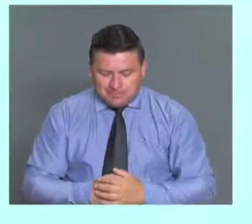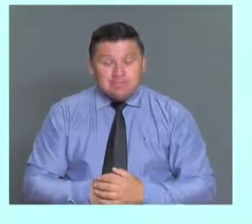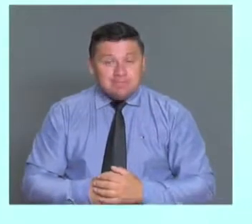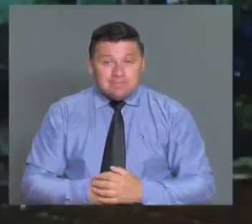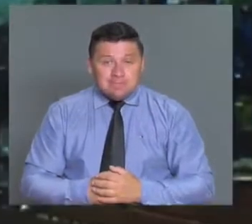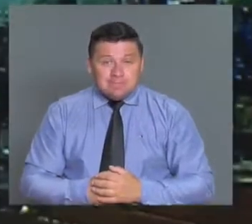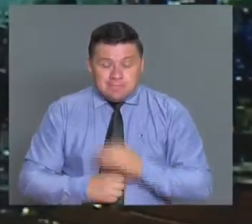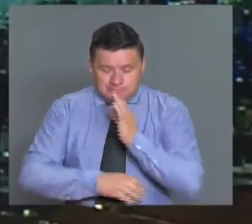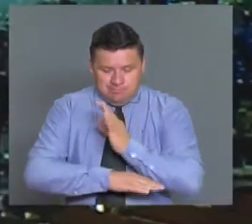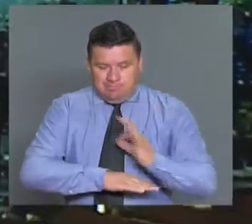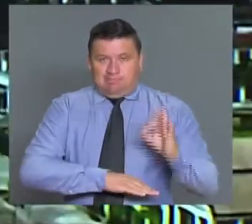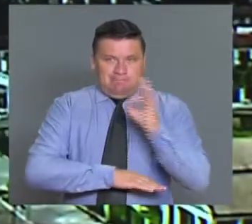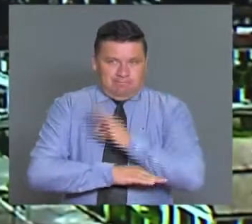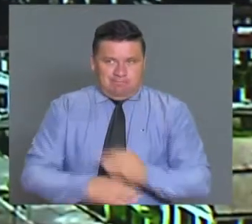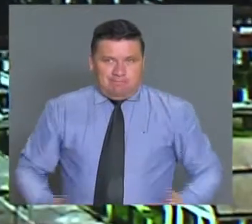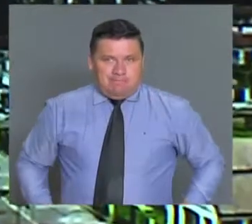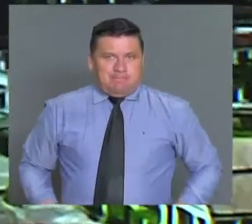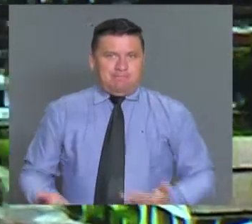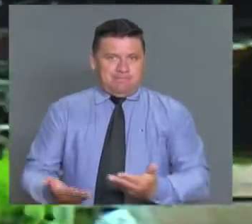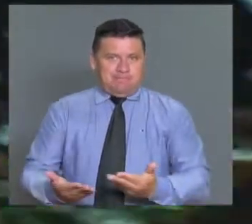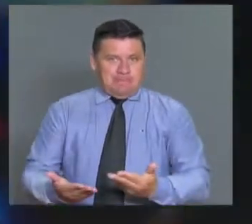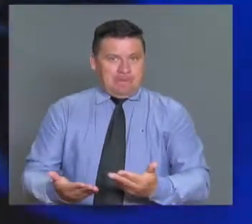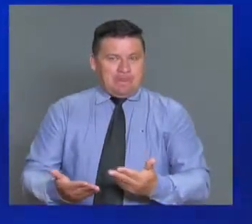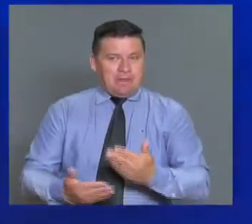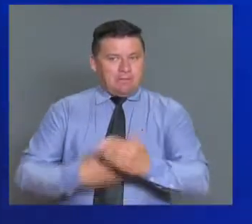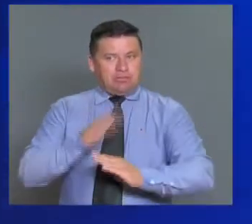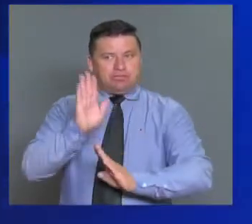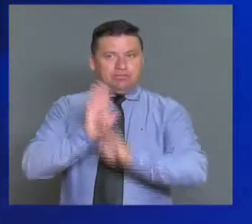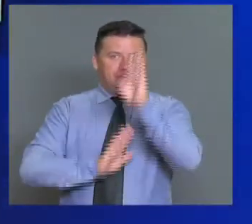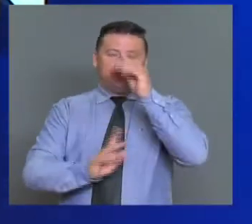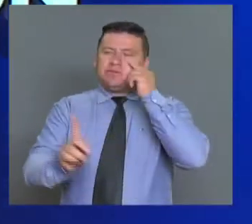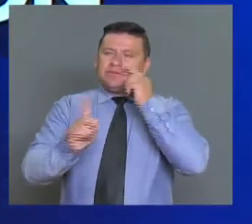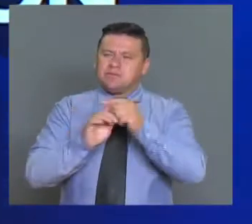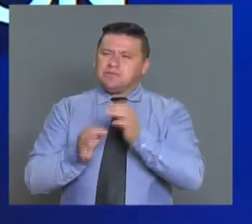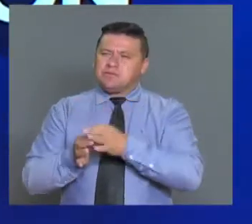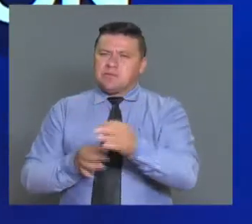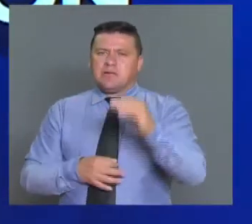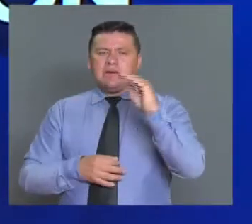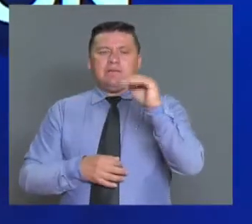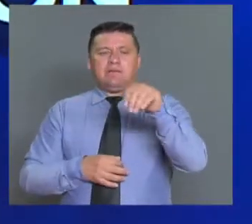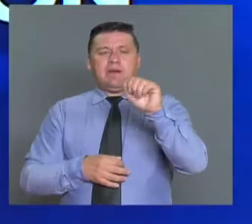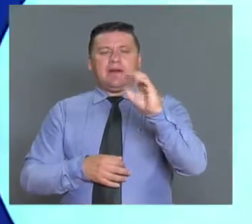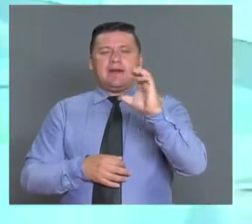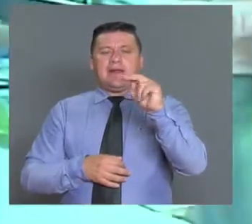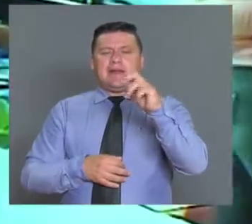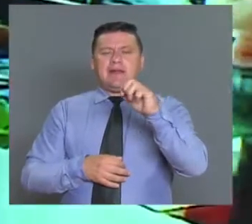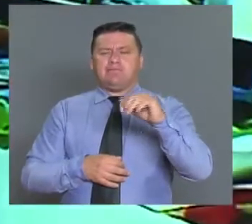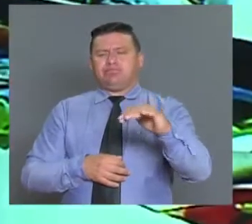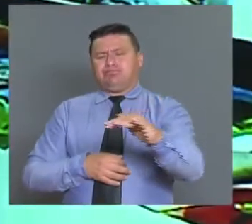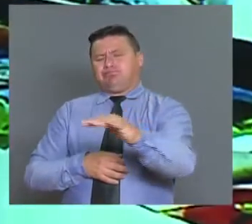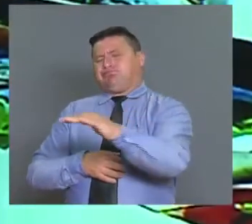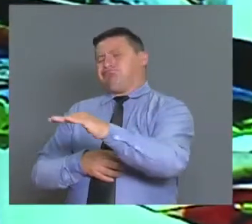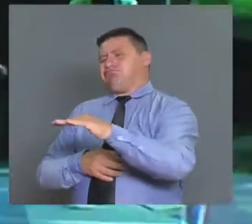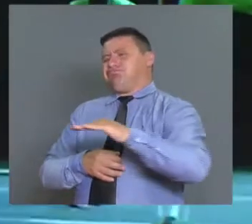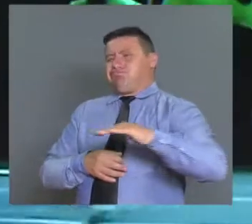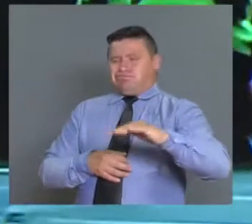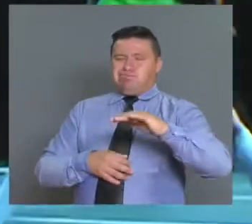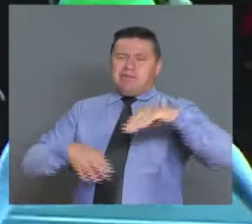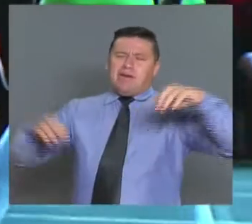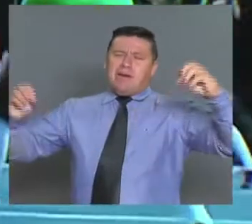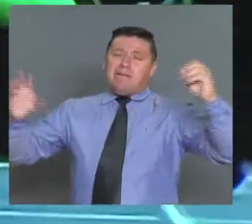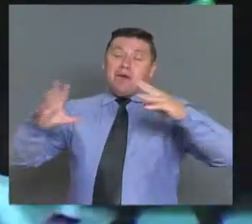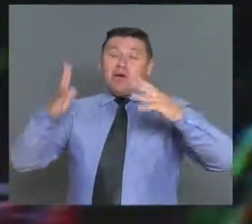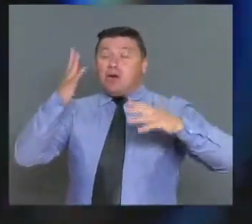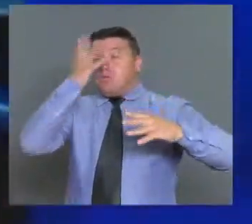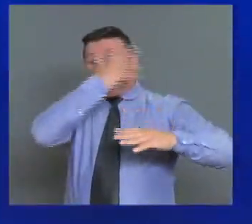Los esapistas están aportando su grano de arena al crecimiento y proyección del municipio de La Macarena, una región que, a pesar de su magia y